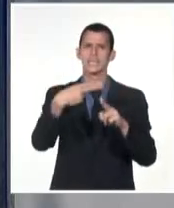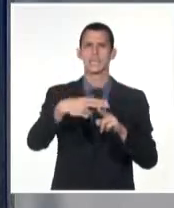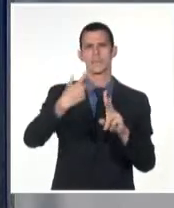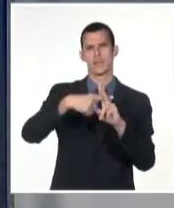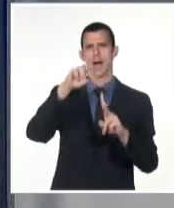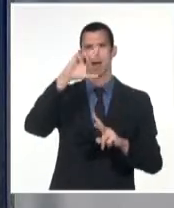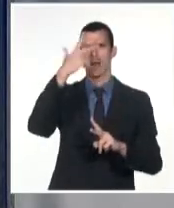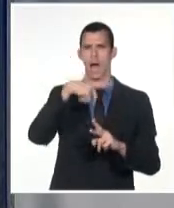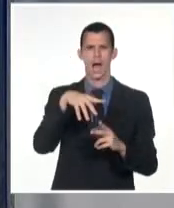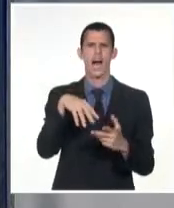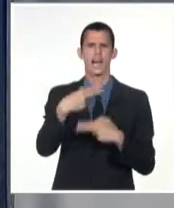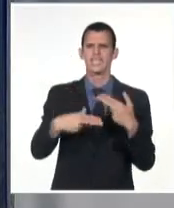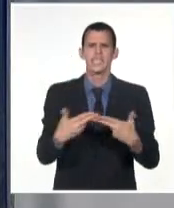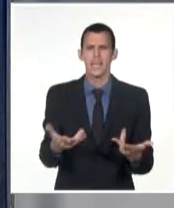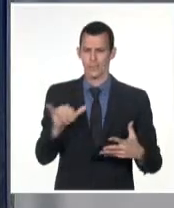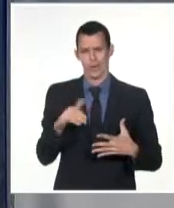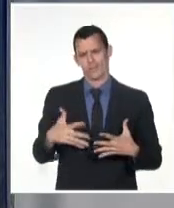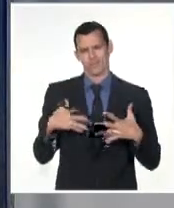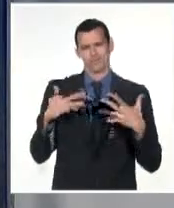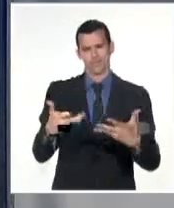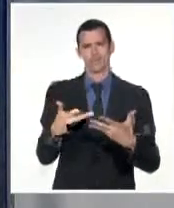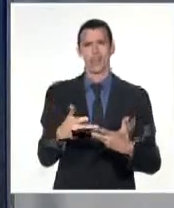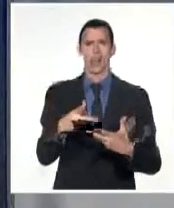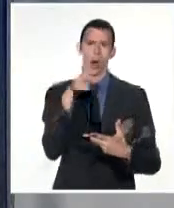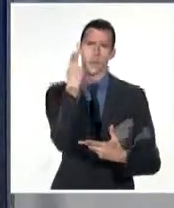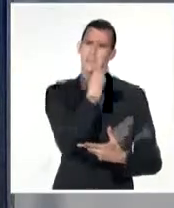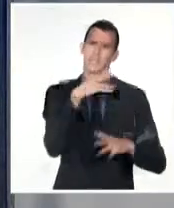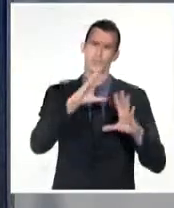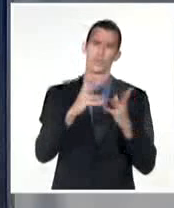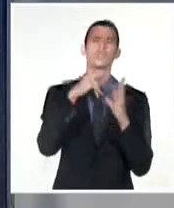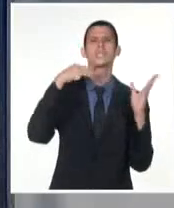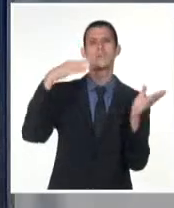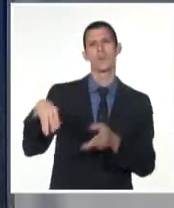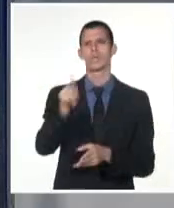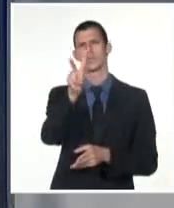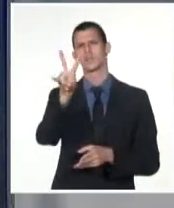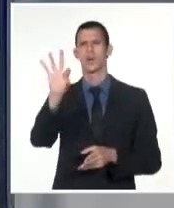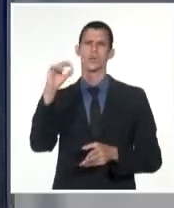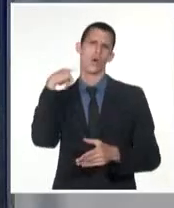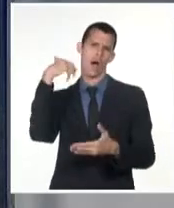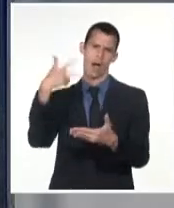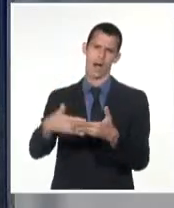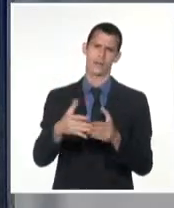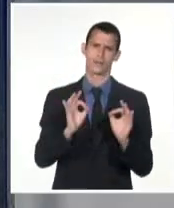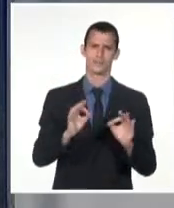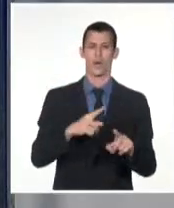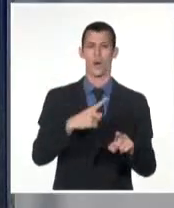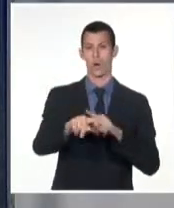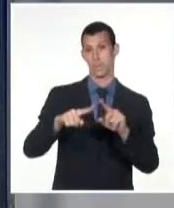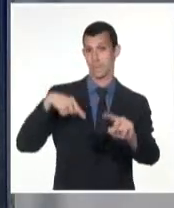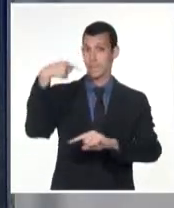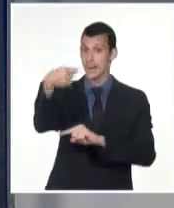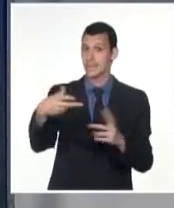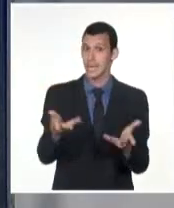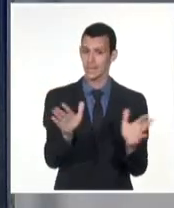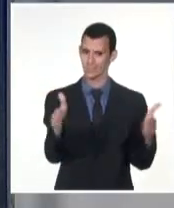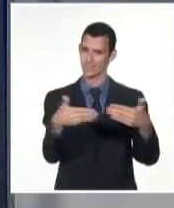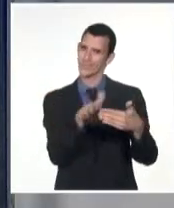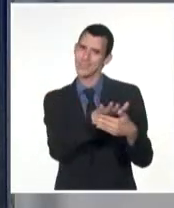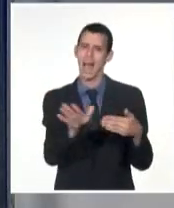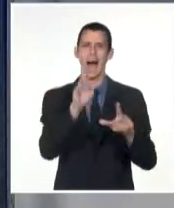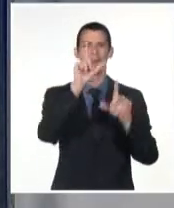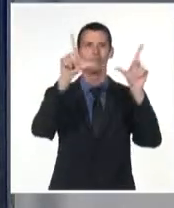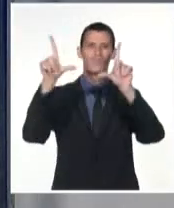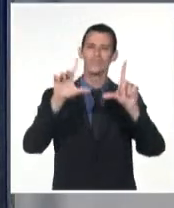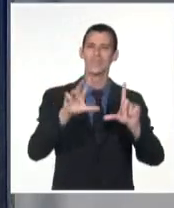al apóstol en el aniversario 128 de su caída en combate. También mañana será la clausura de la exposición Paisaje Interior